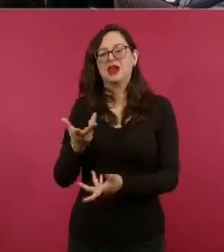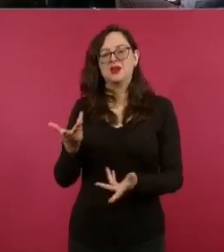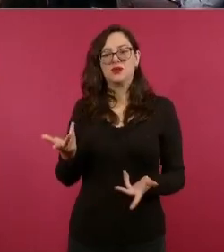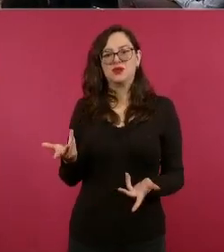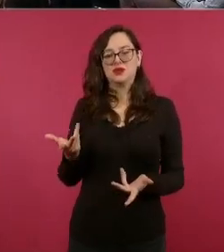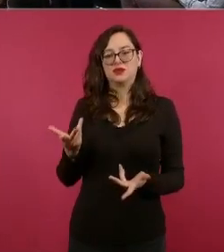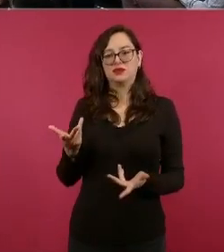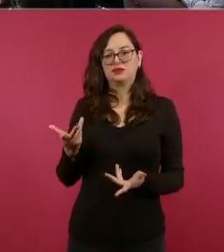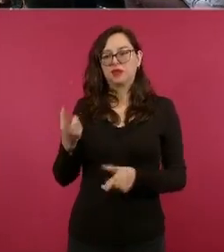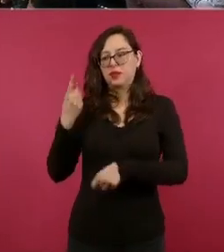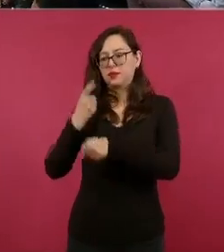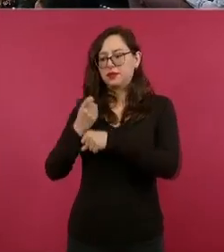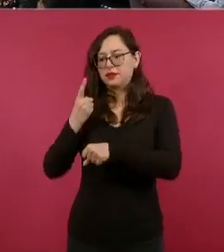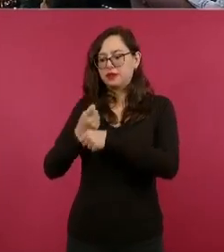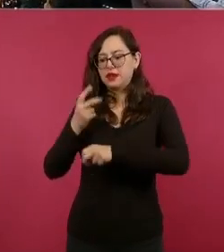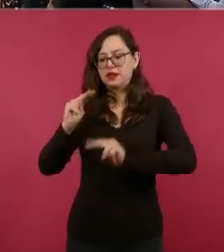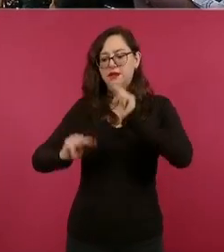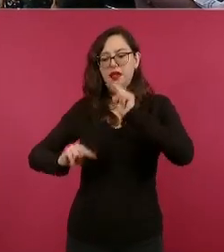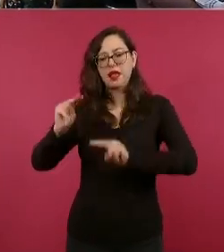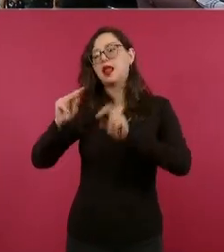en el primer nivel.